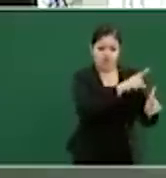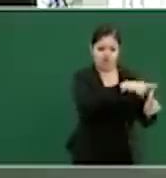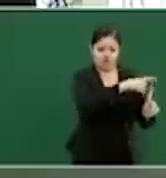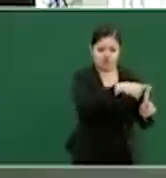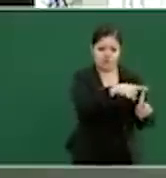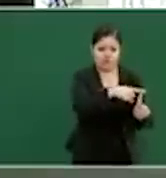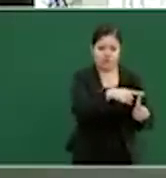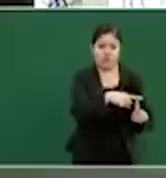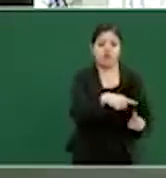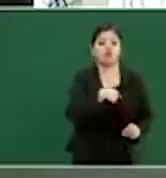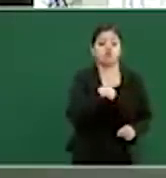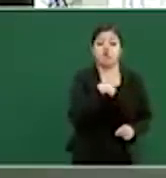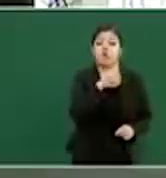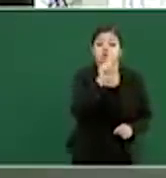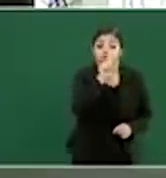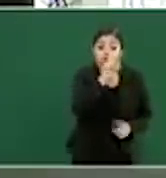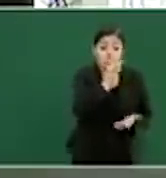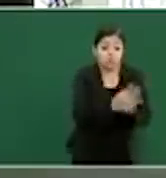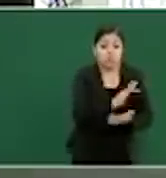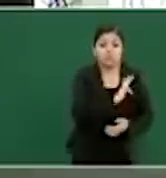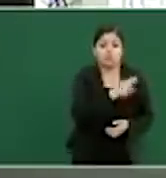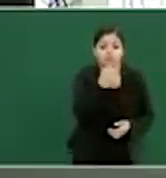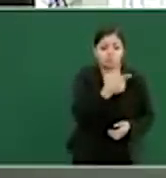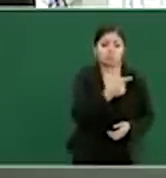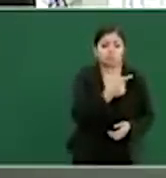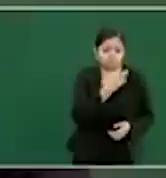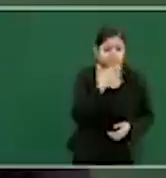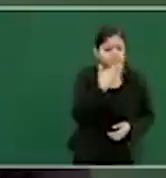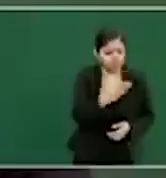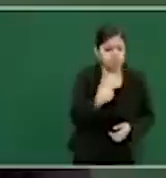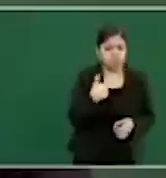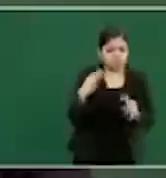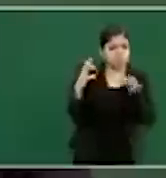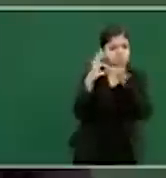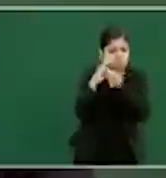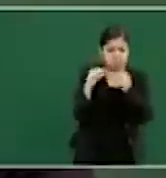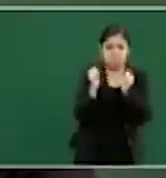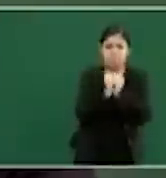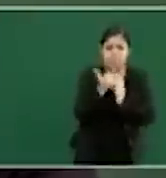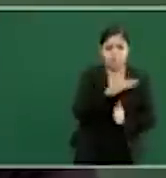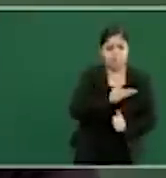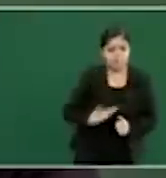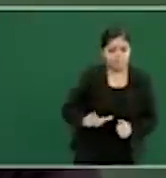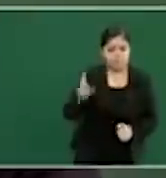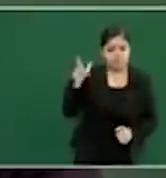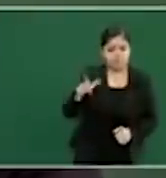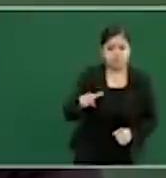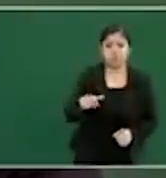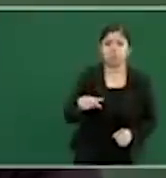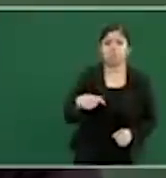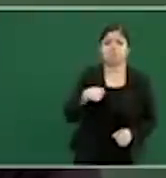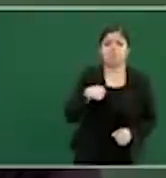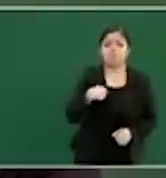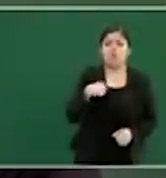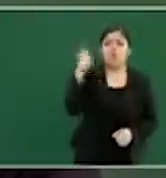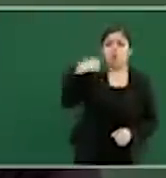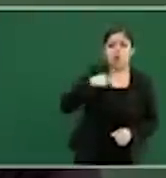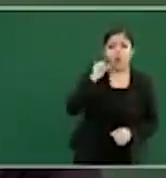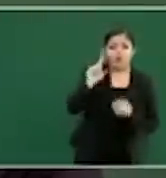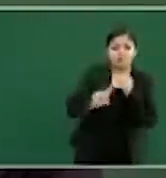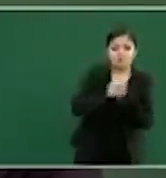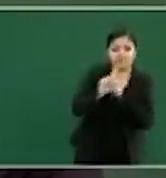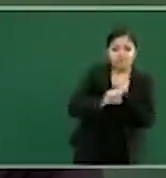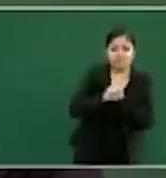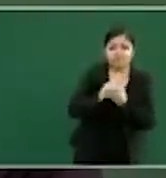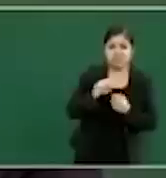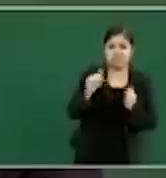Yo lo único que puedo decir es que son buenas las relaciones, que no tenemos confrontación con el